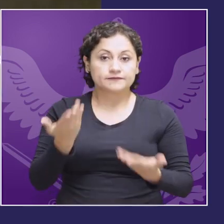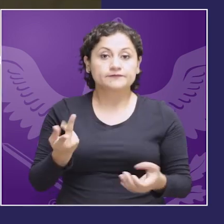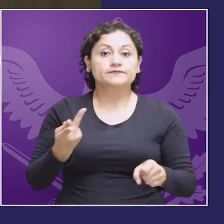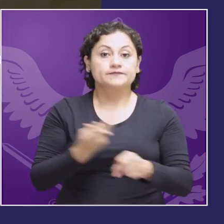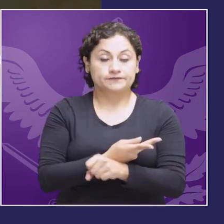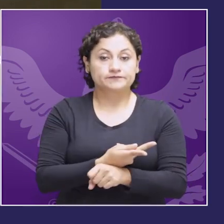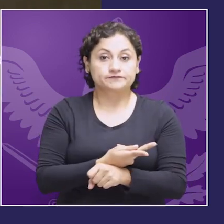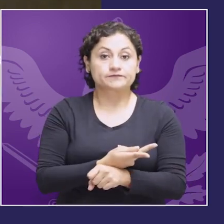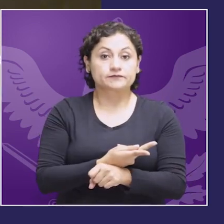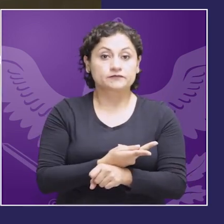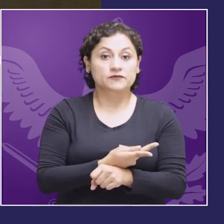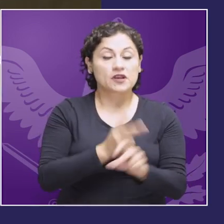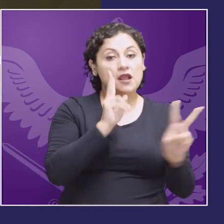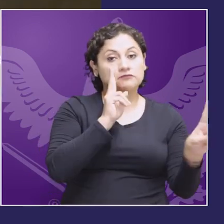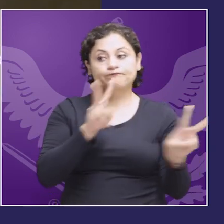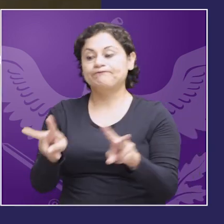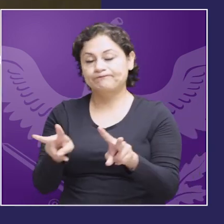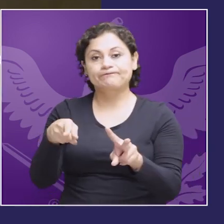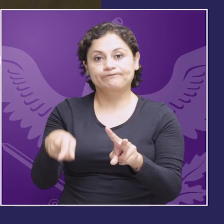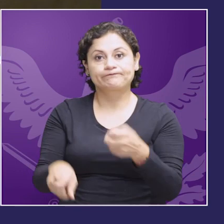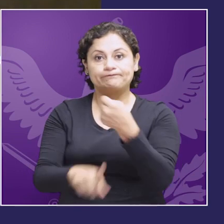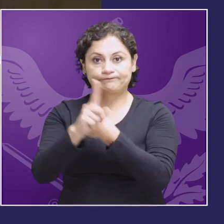Juárez, Chihuahua,